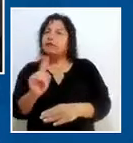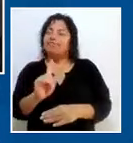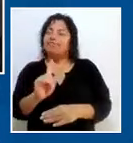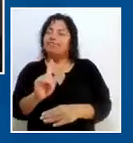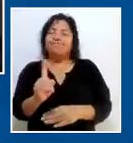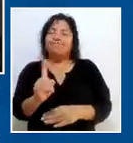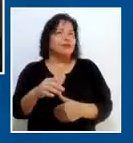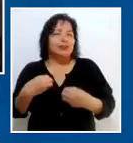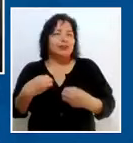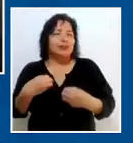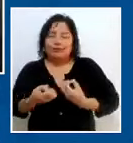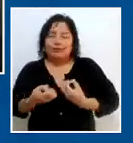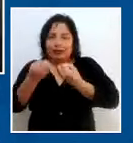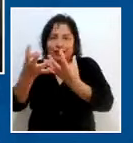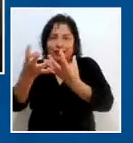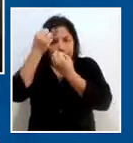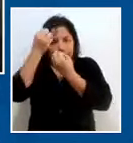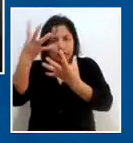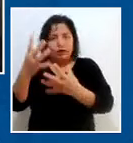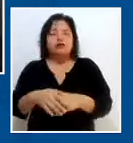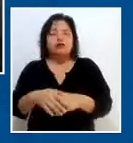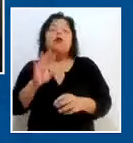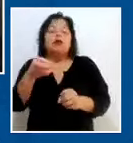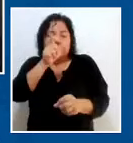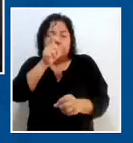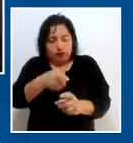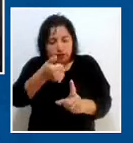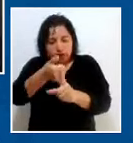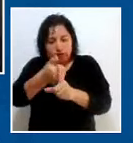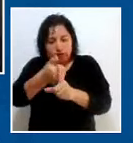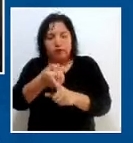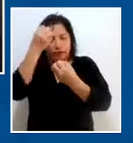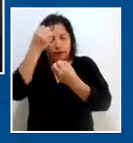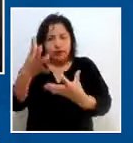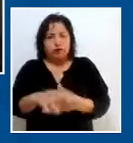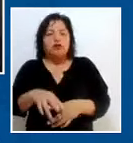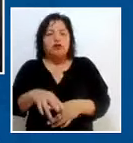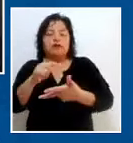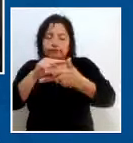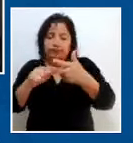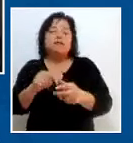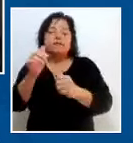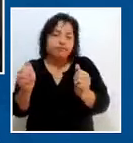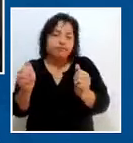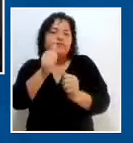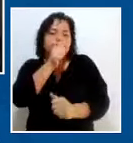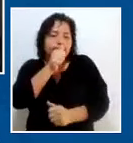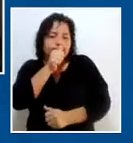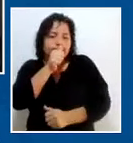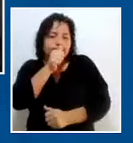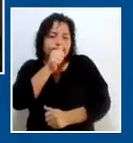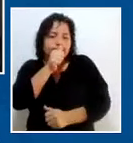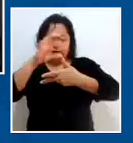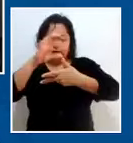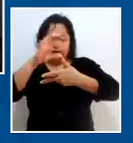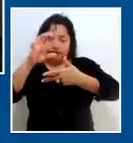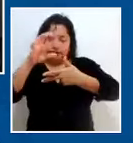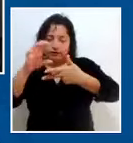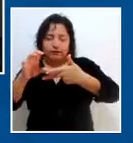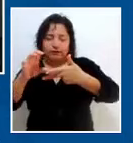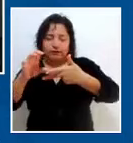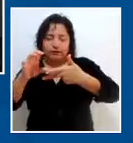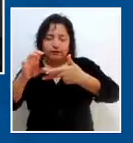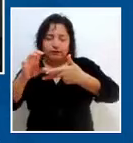está dentro del rubro de información confidencial, ¿no? Entonces, solamente bajo estos tres categorías, ¿no?, que